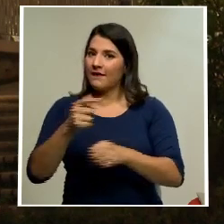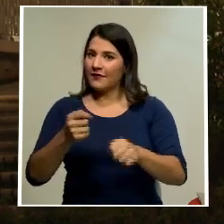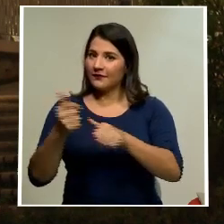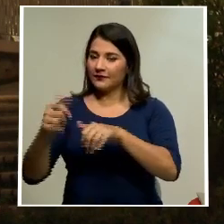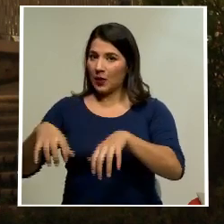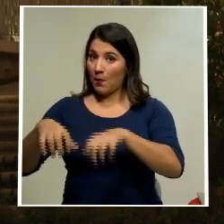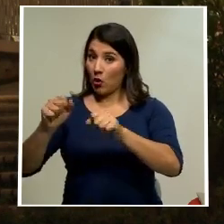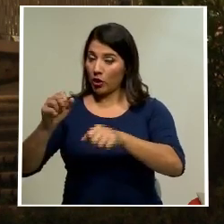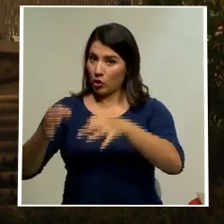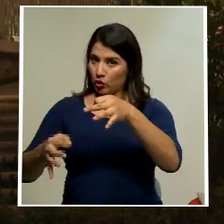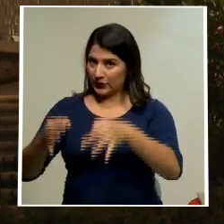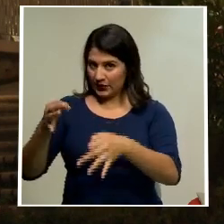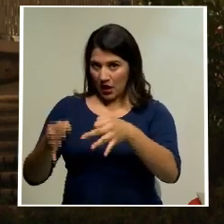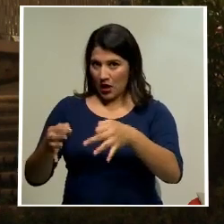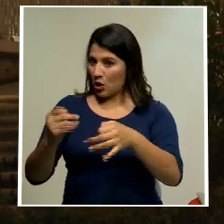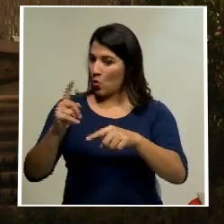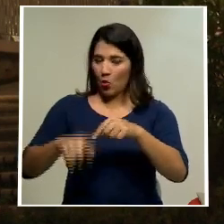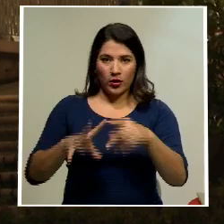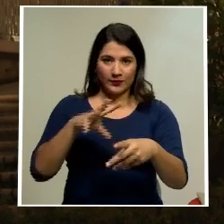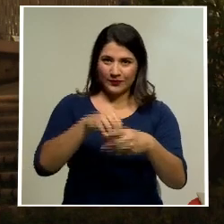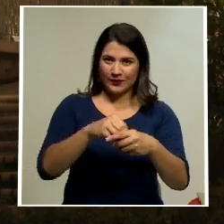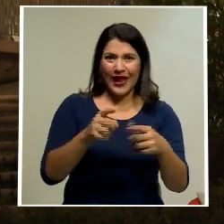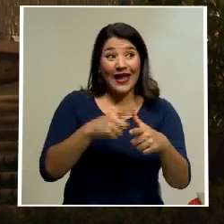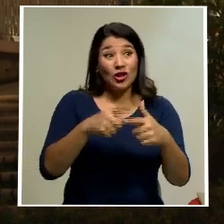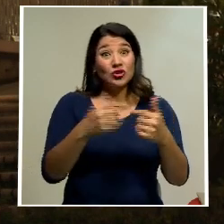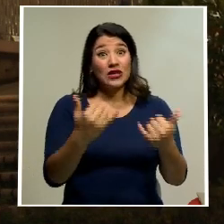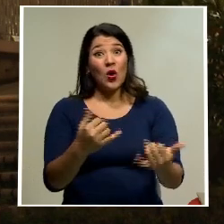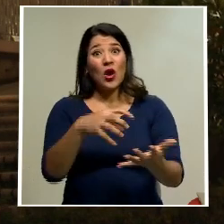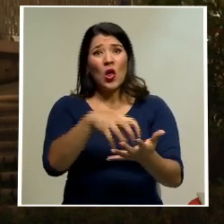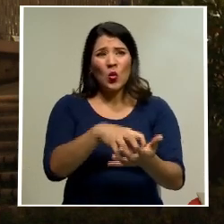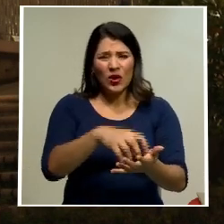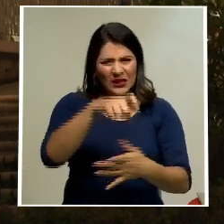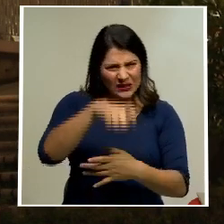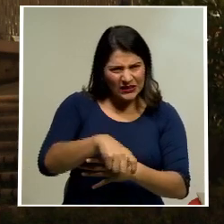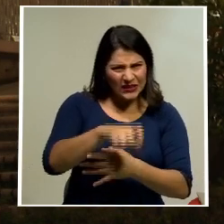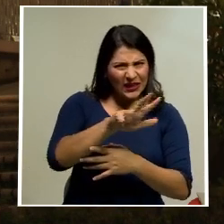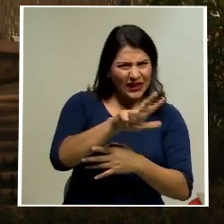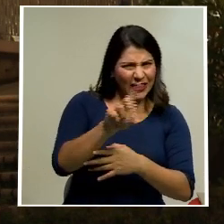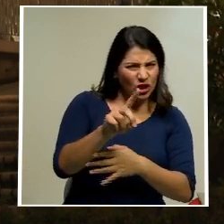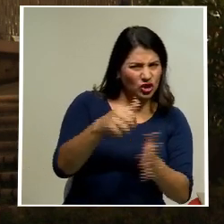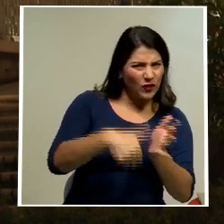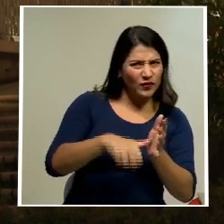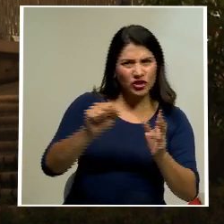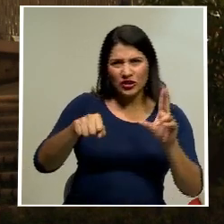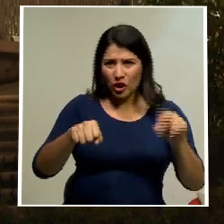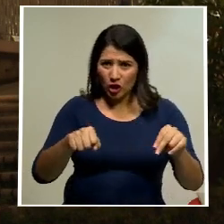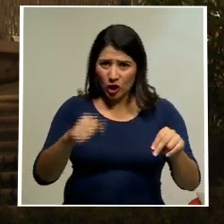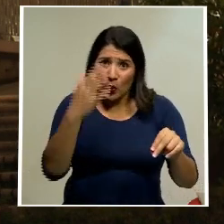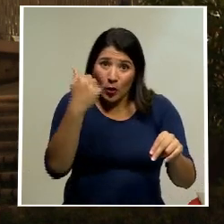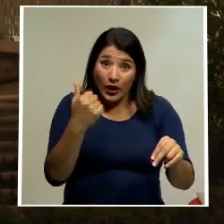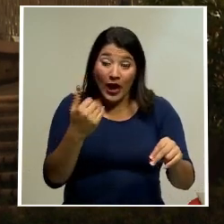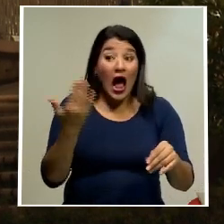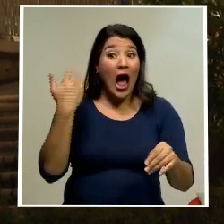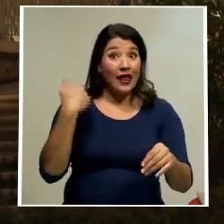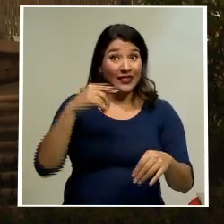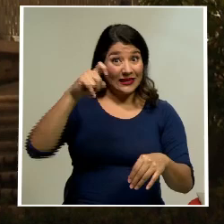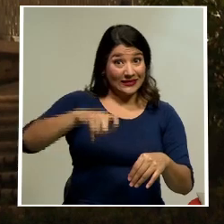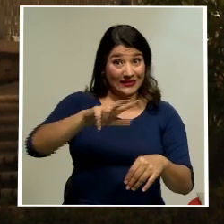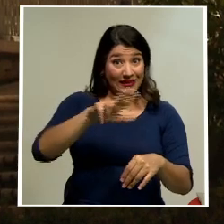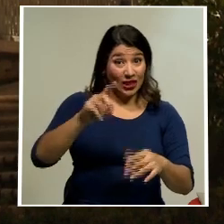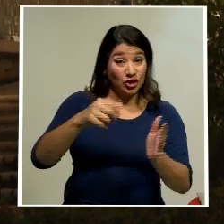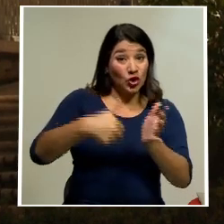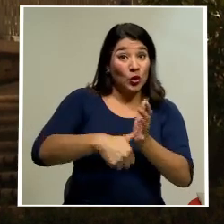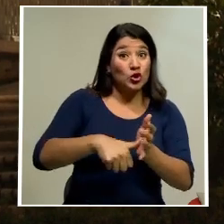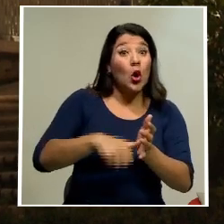se debe o no tener los 38 votos. Acá en el Congreso los diputados han preferido pues reservar un poco también